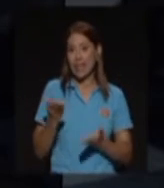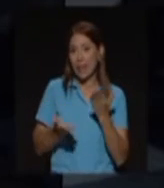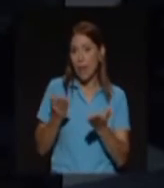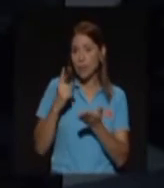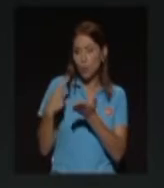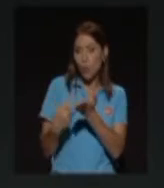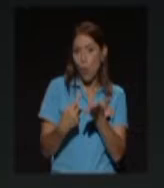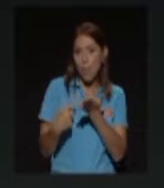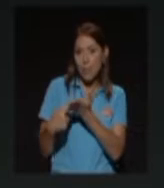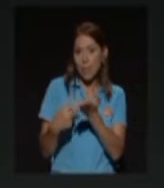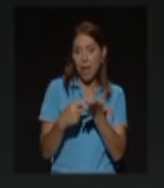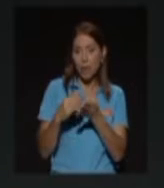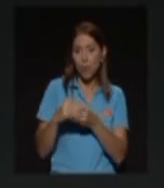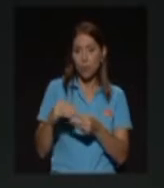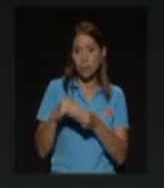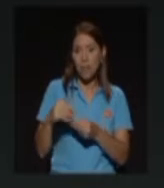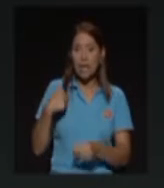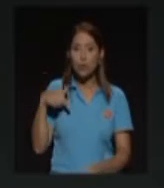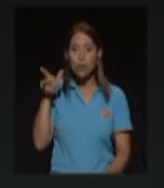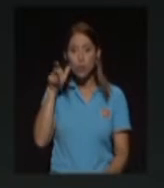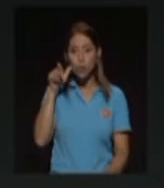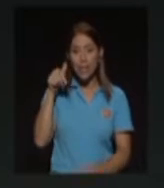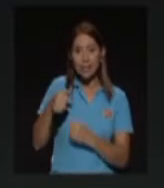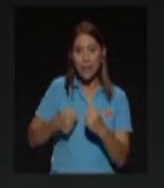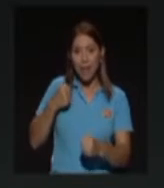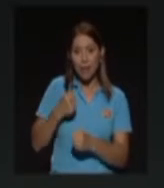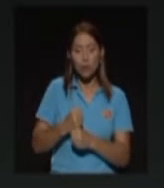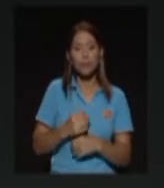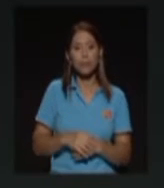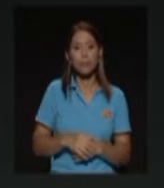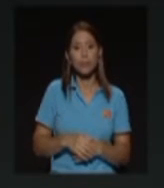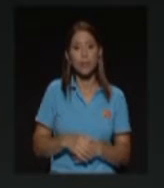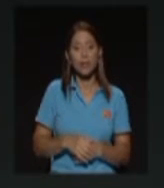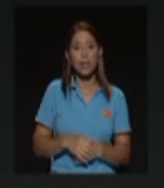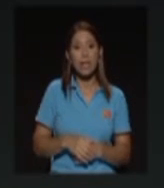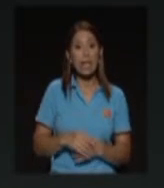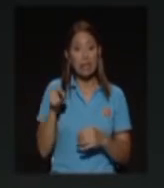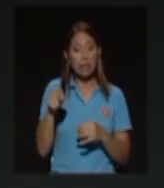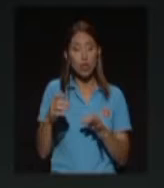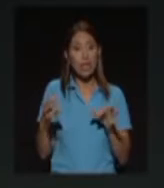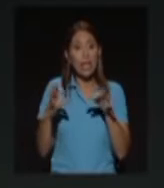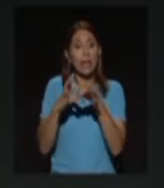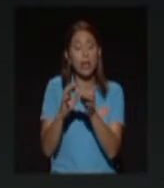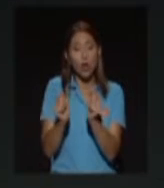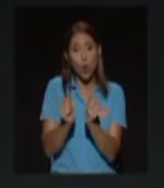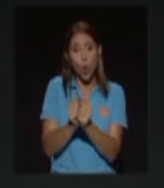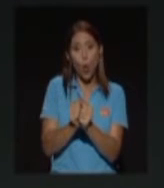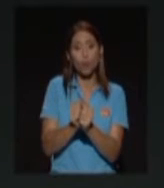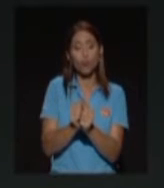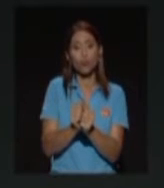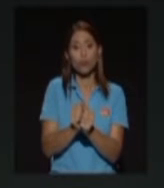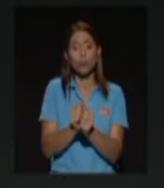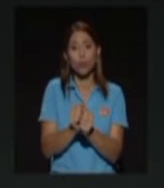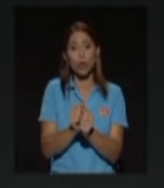comentario que escuché este año es que, y tiene que ver un poco con su